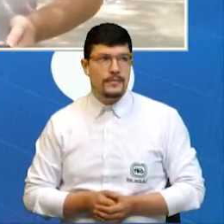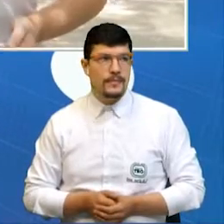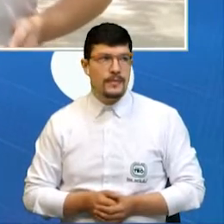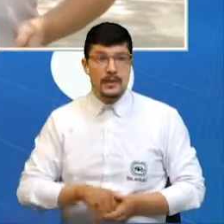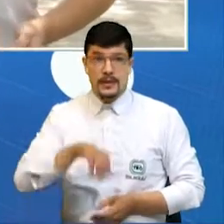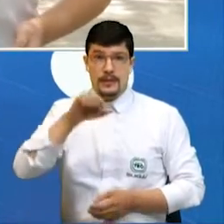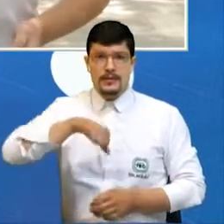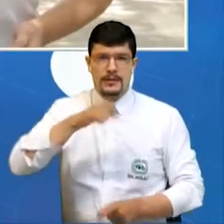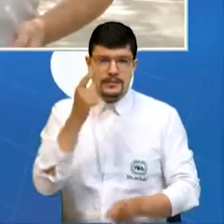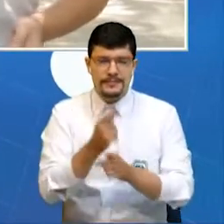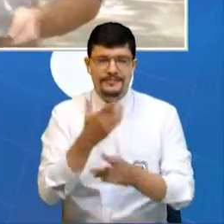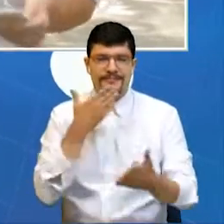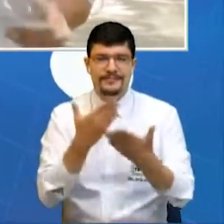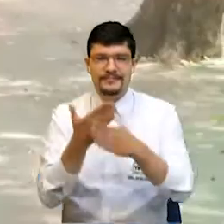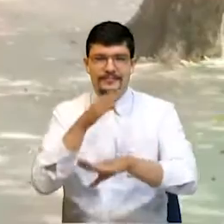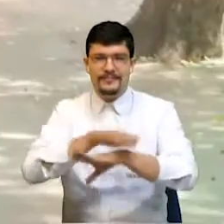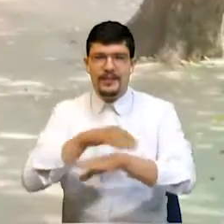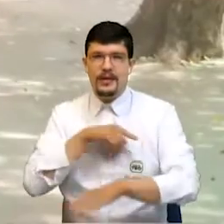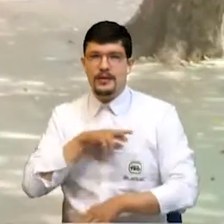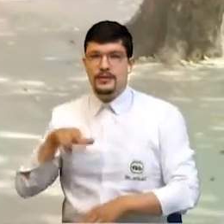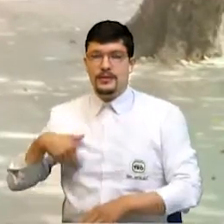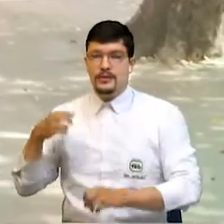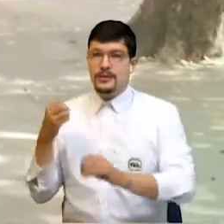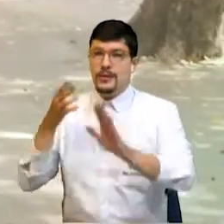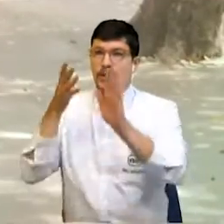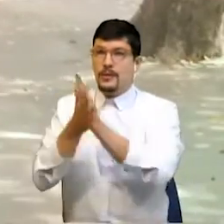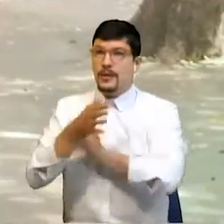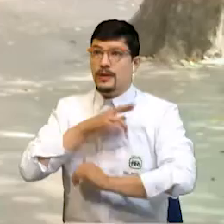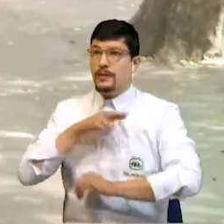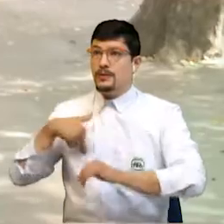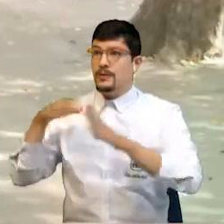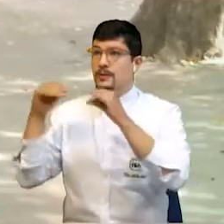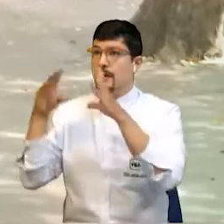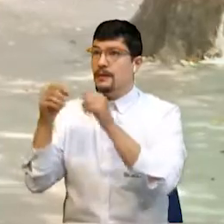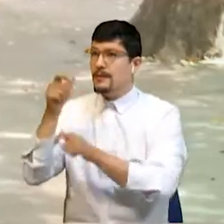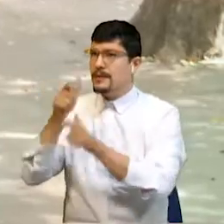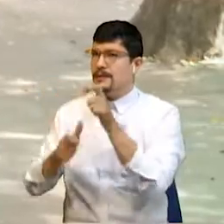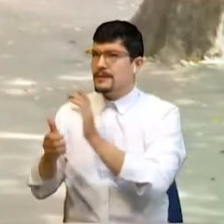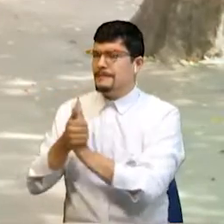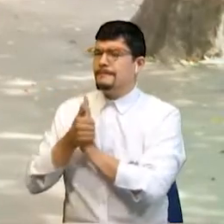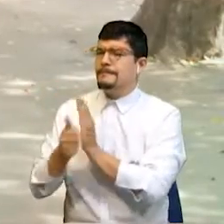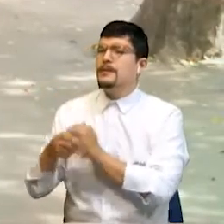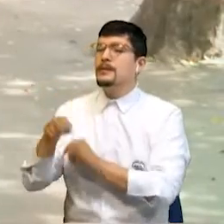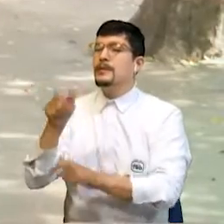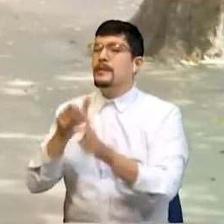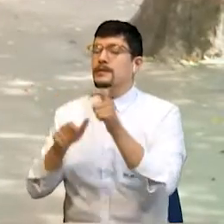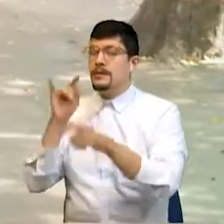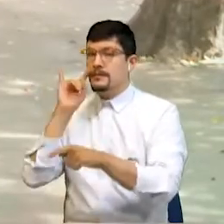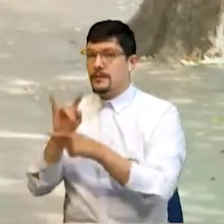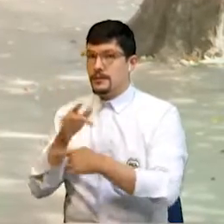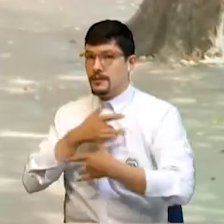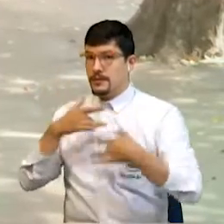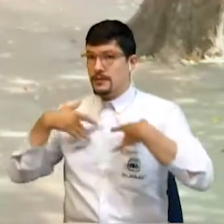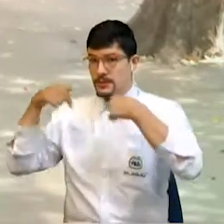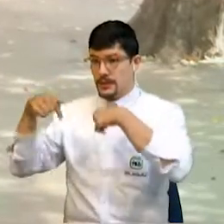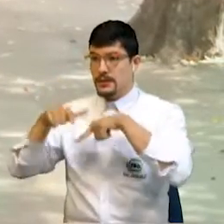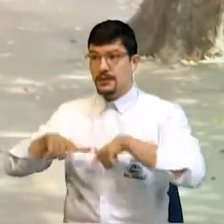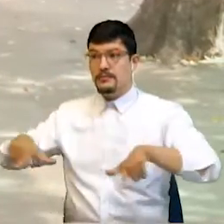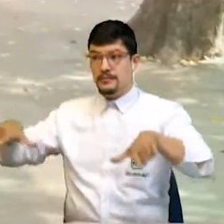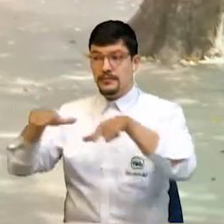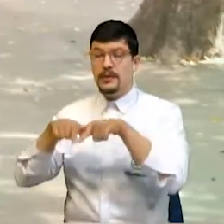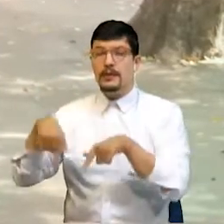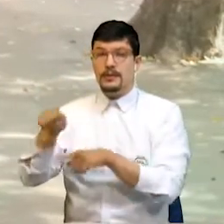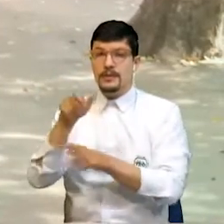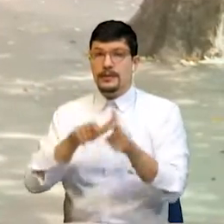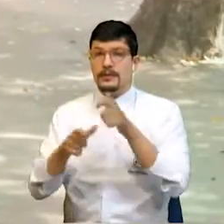así es hoy muy buenas tardes pues les contamos que hablamos por expertos y también con algunos proveedores de salud en esta zona de frontera han